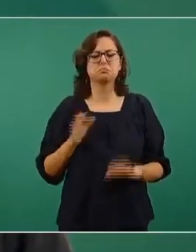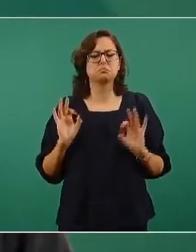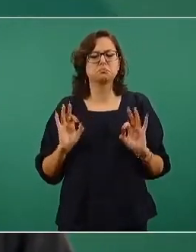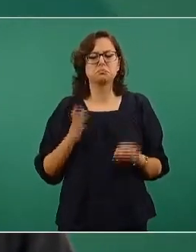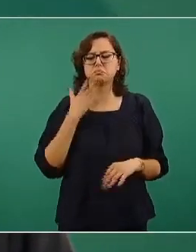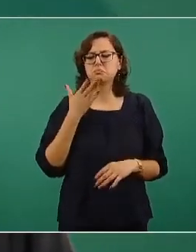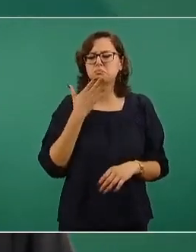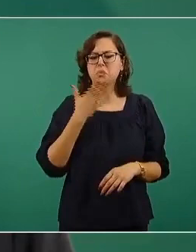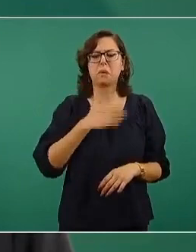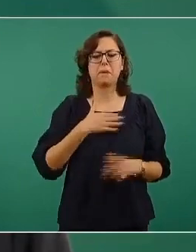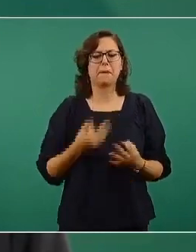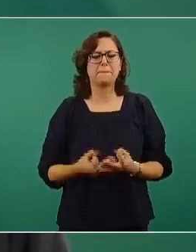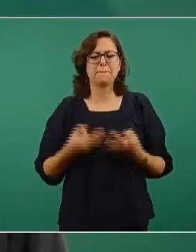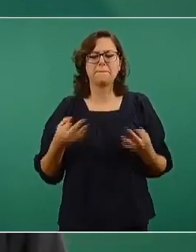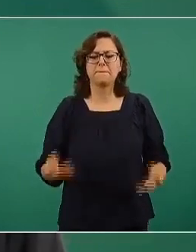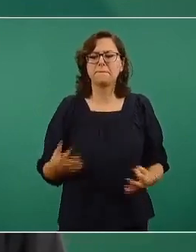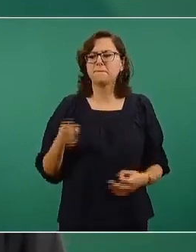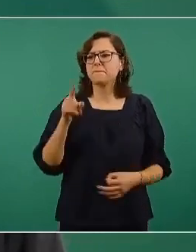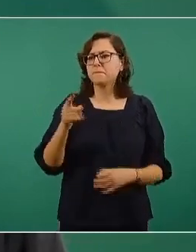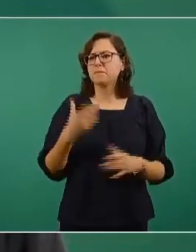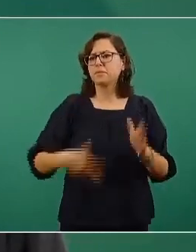mi terreno, mi bodega.